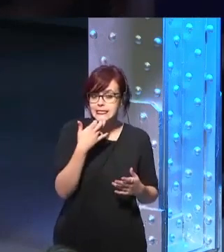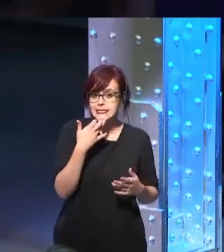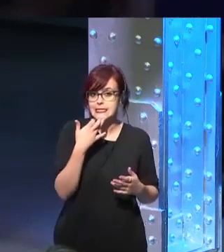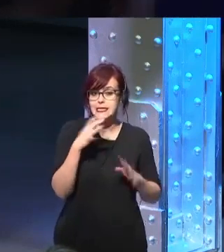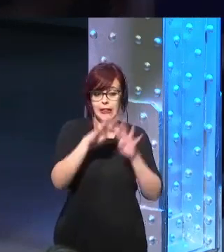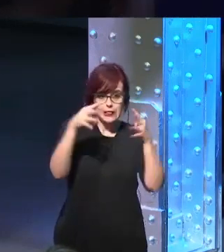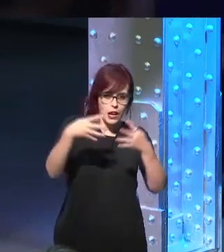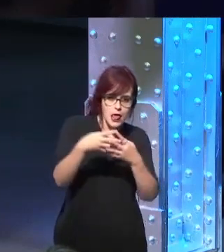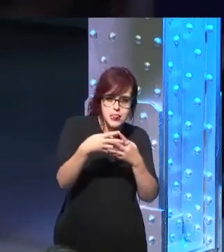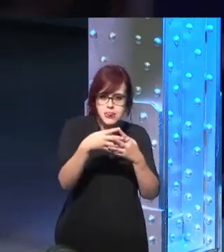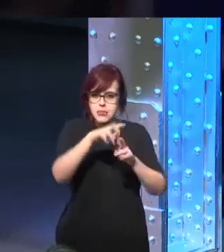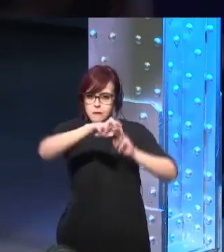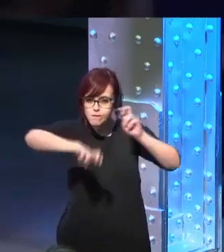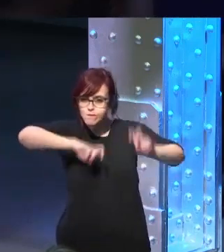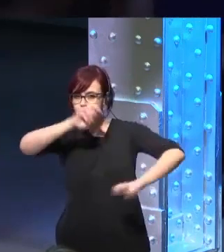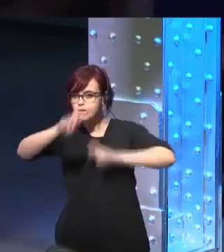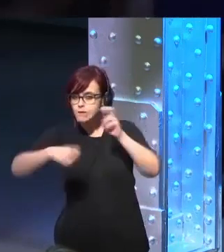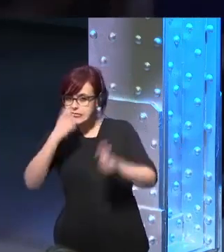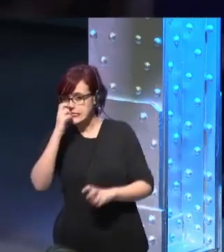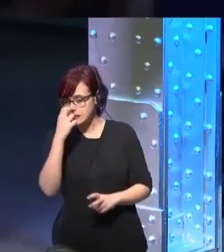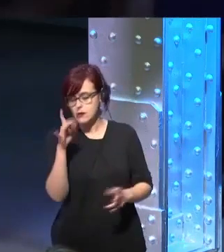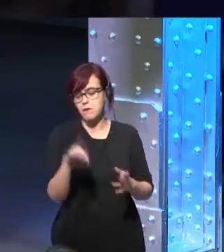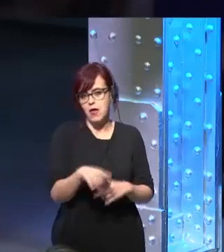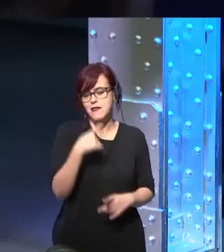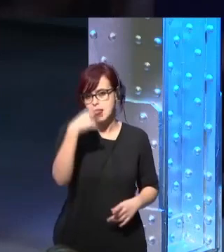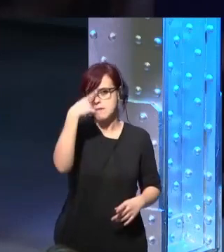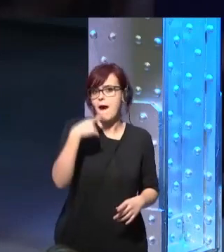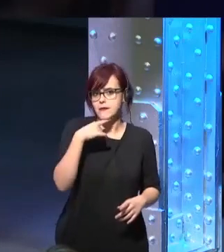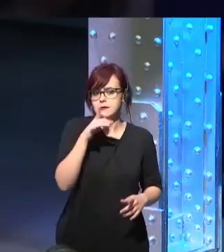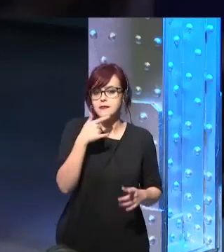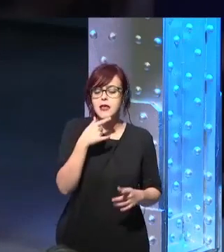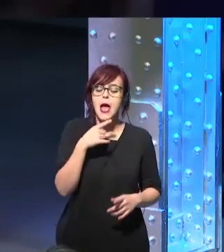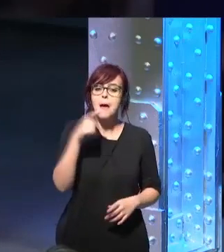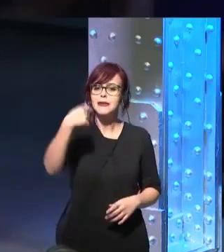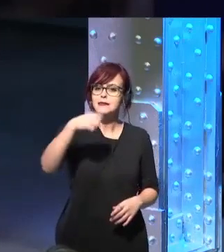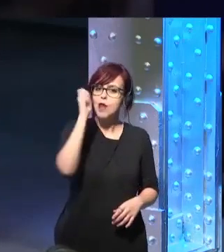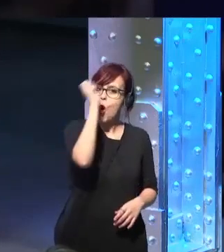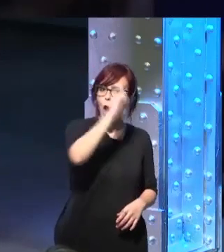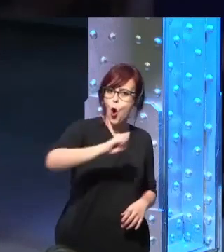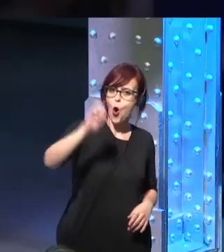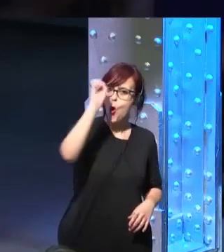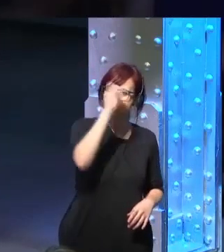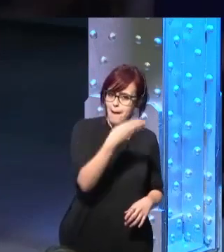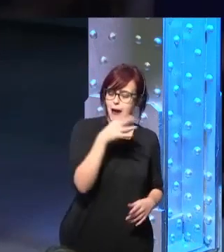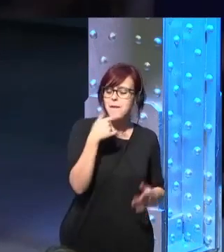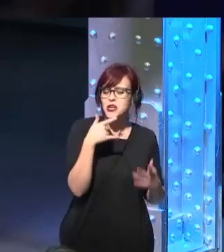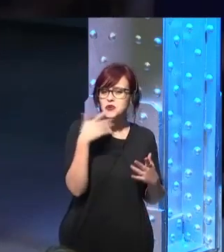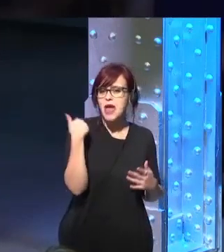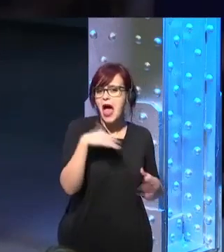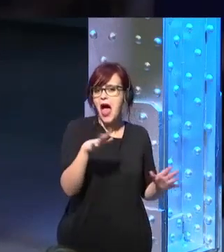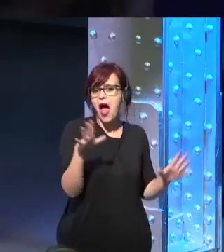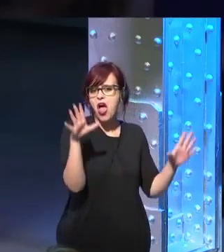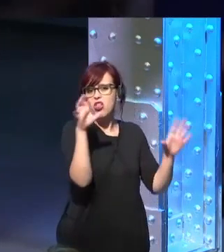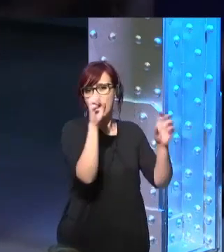oscuros de la red, vamos a ver también de imágenes muy desagradables del presidente Obama, pero esas imágenes están en los